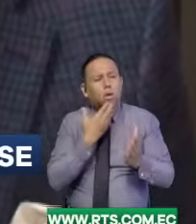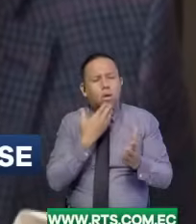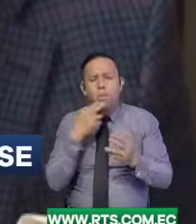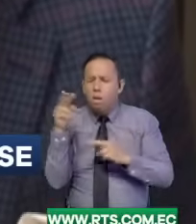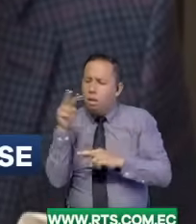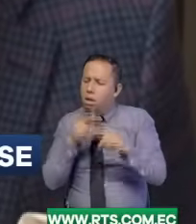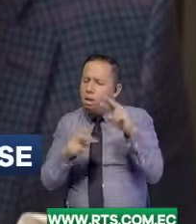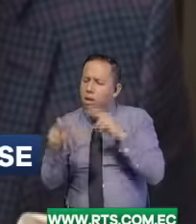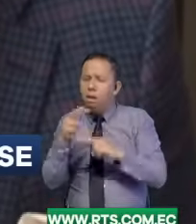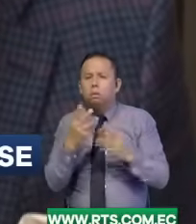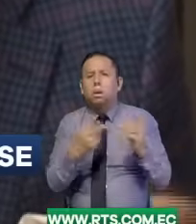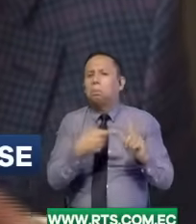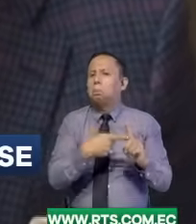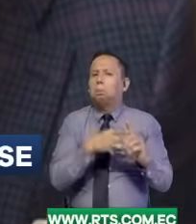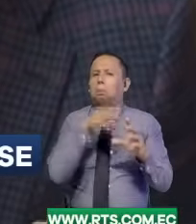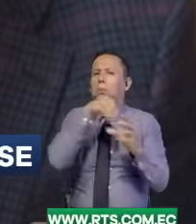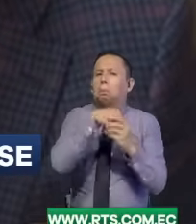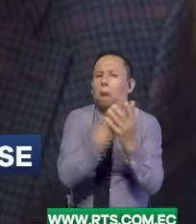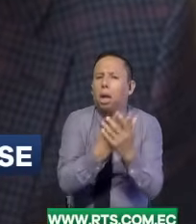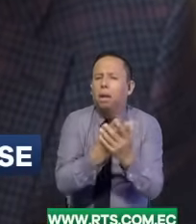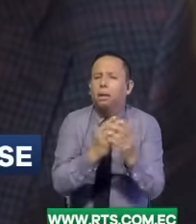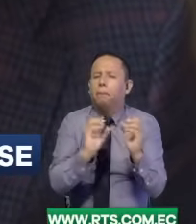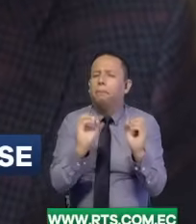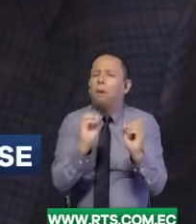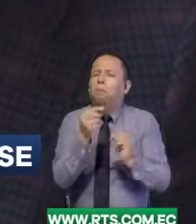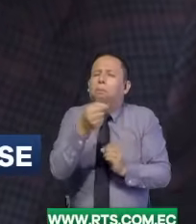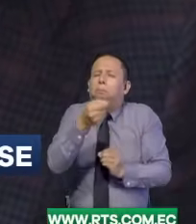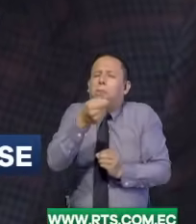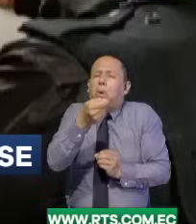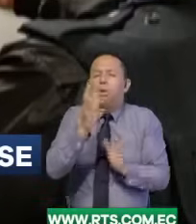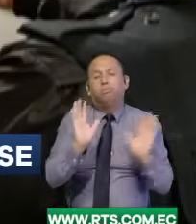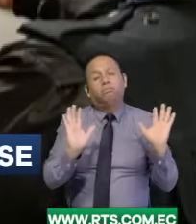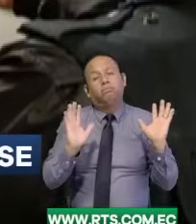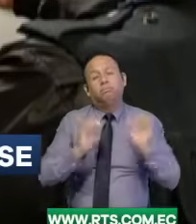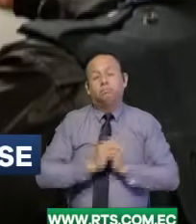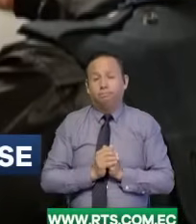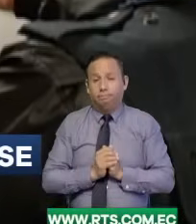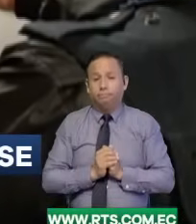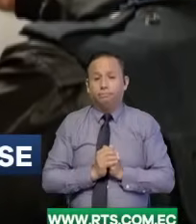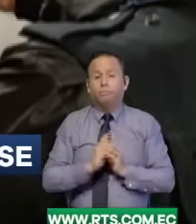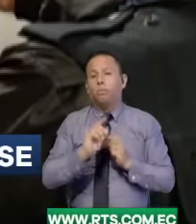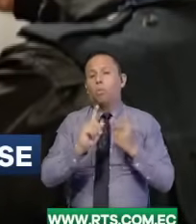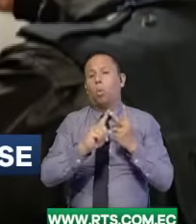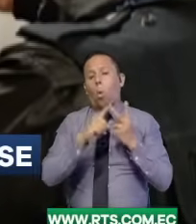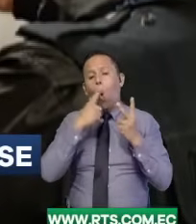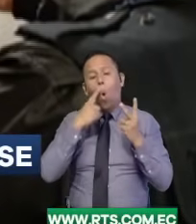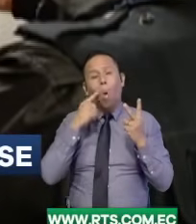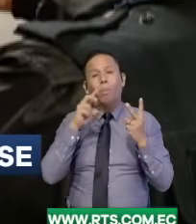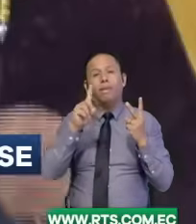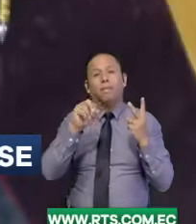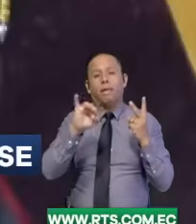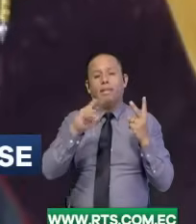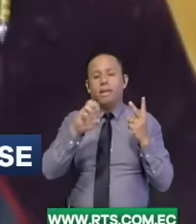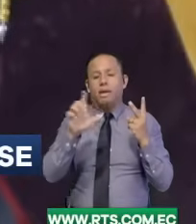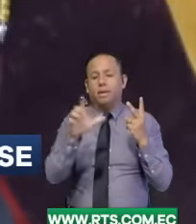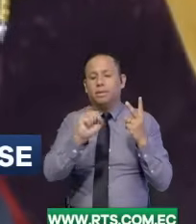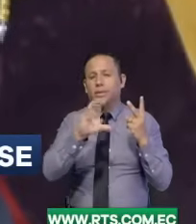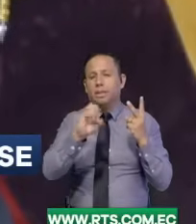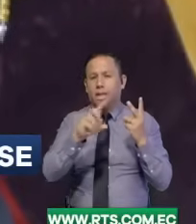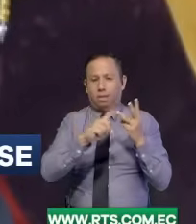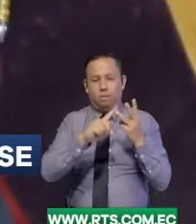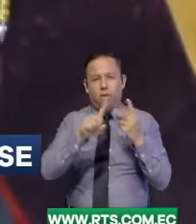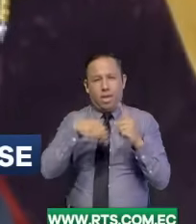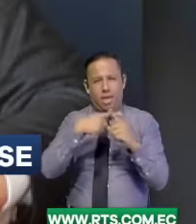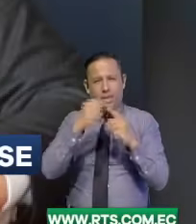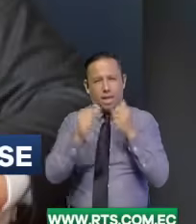no estaría detenida en un centro de rehabilitación. El empresario guayaquileño Daniel Salcedo, el ex asesor